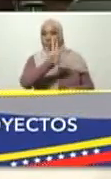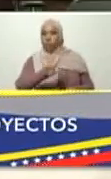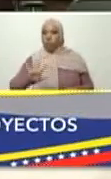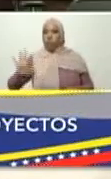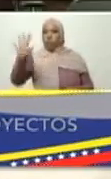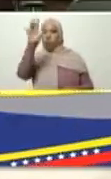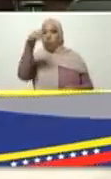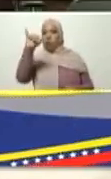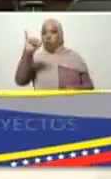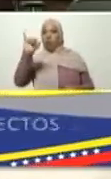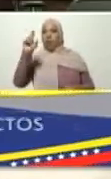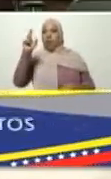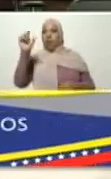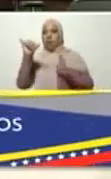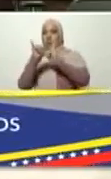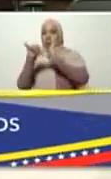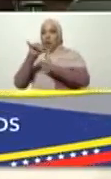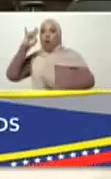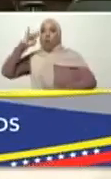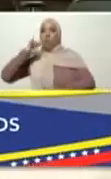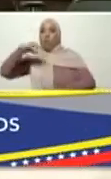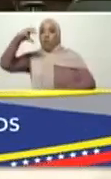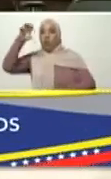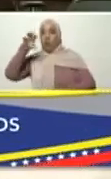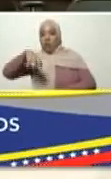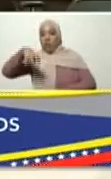a representar a Venezuela, estén pendientes.